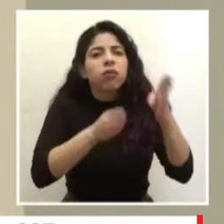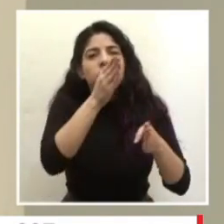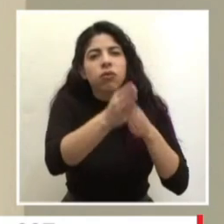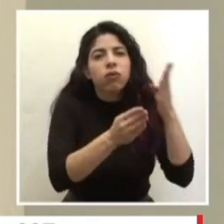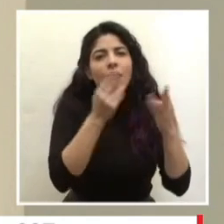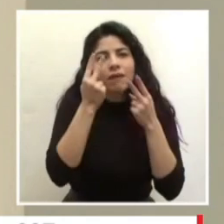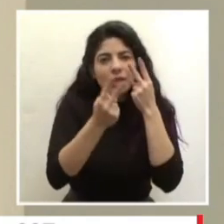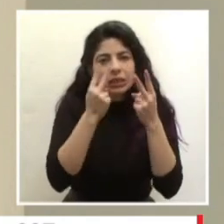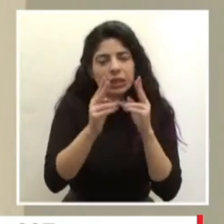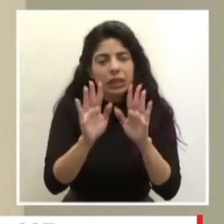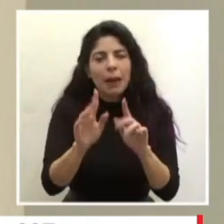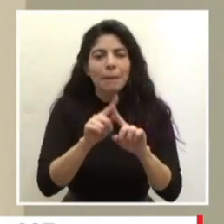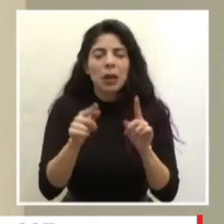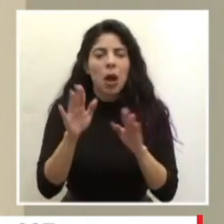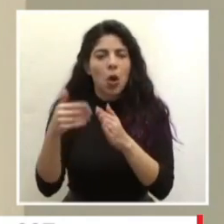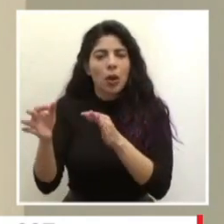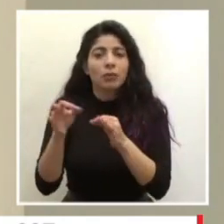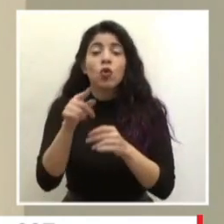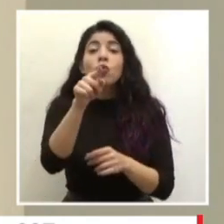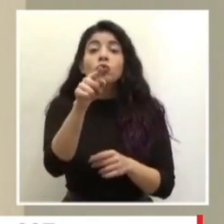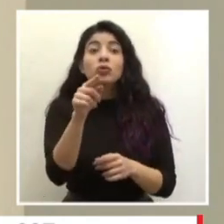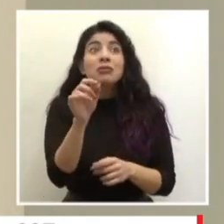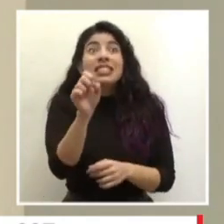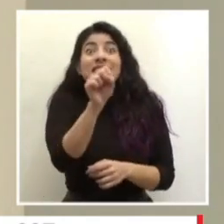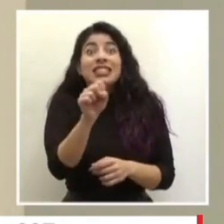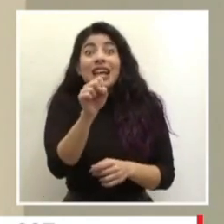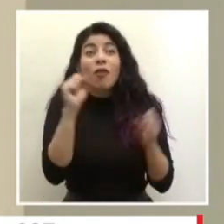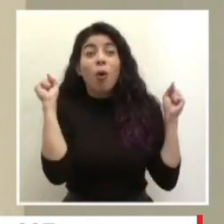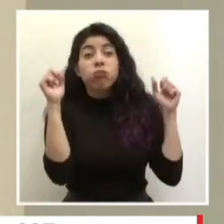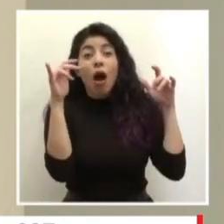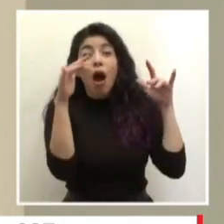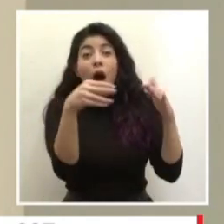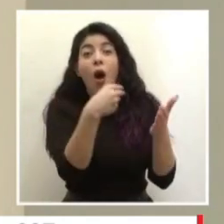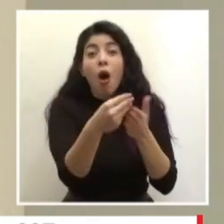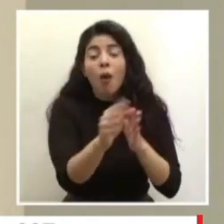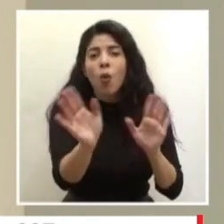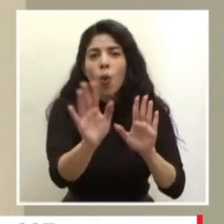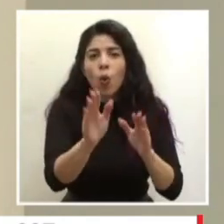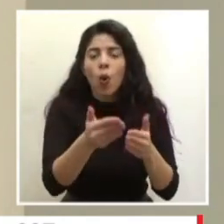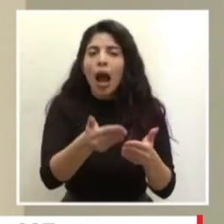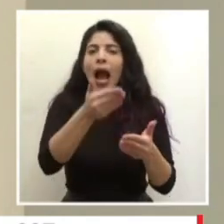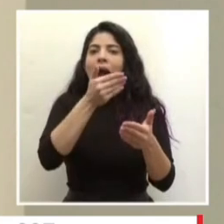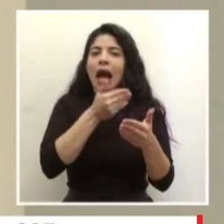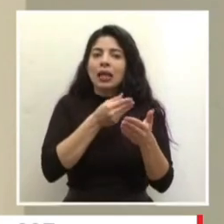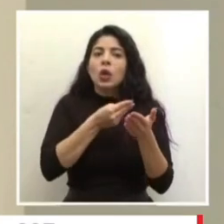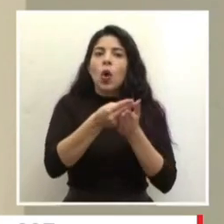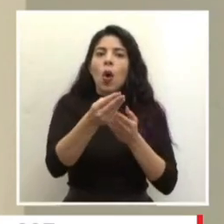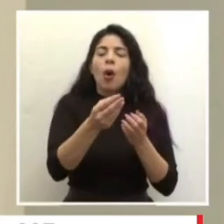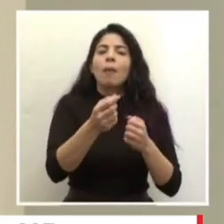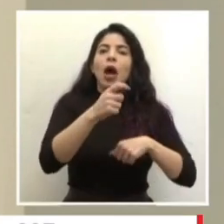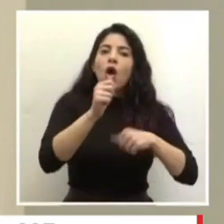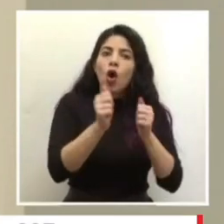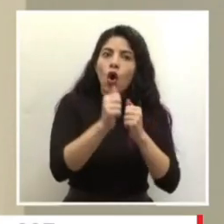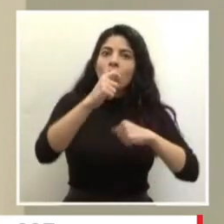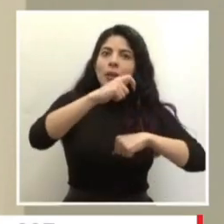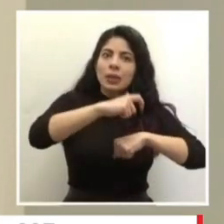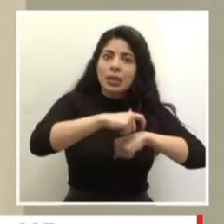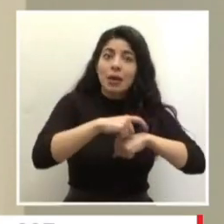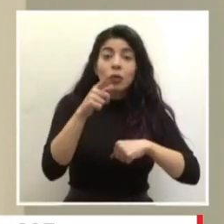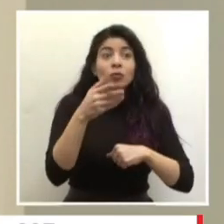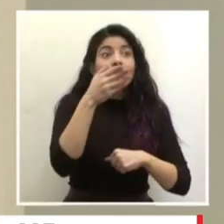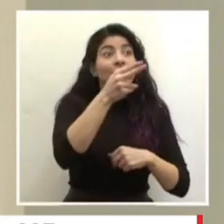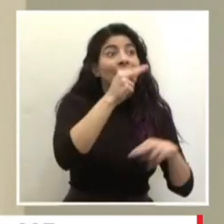vamos a hablar de esto, pero que no hagan las compras el sábado, o sea, que por favor que distancien esas compras, que si van a ir a los comercios a dar ese